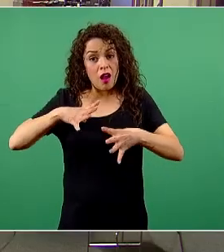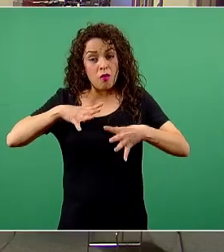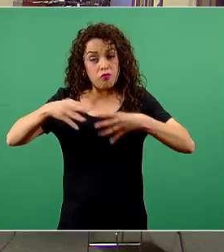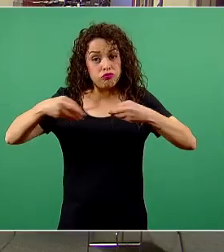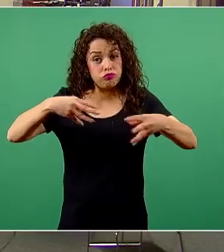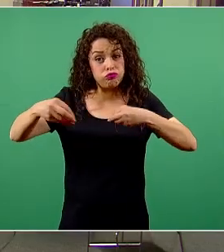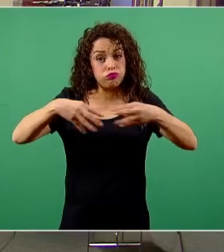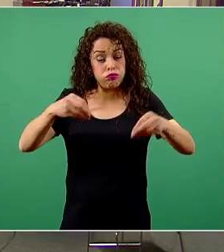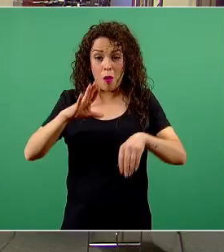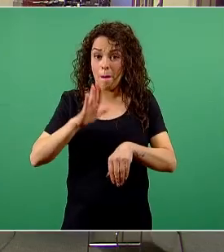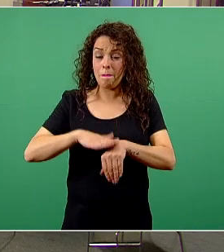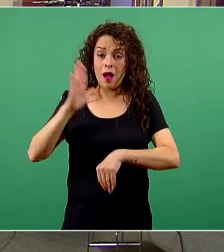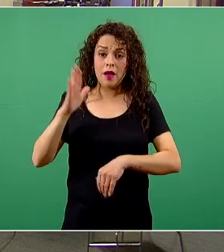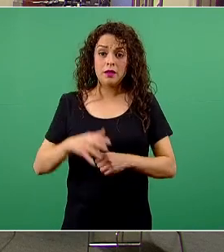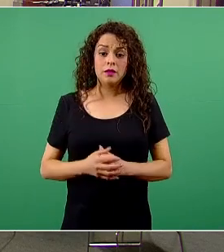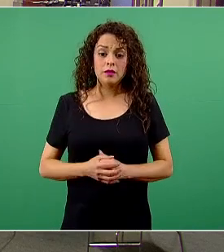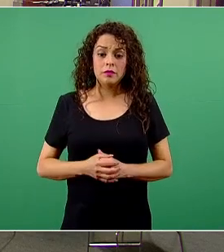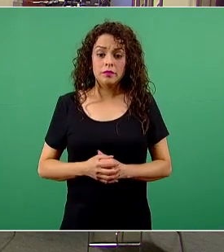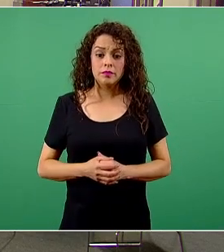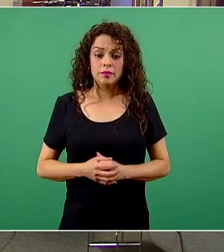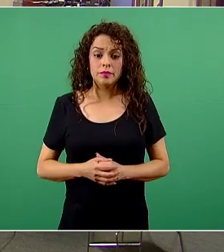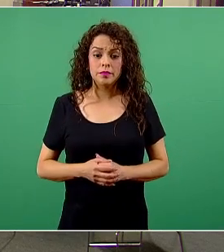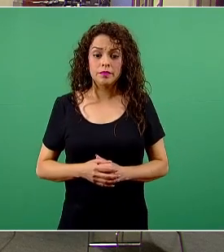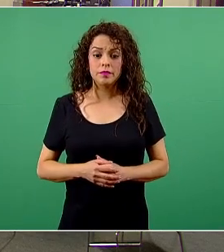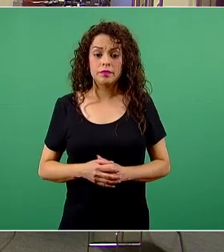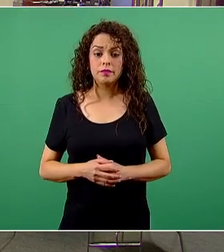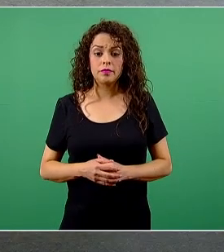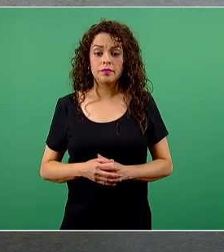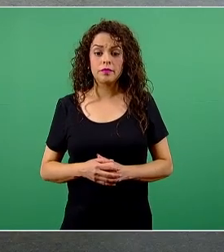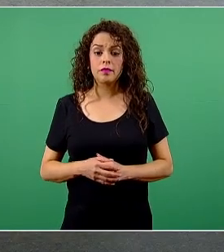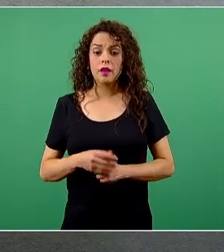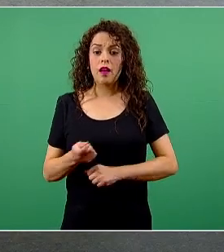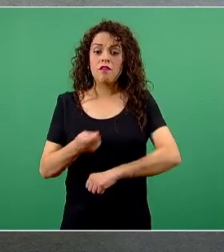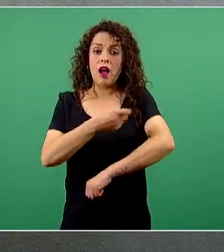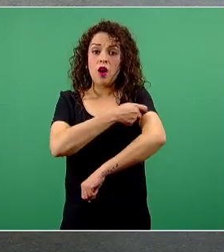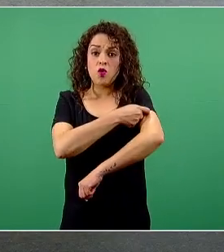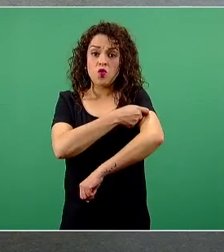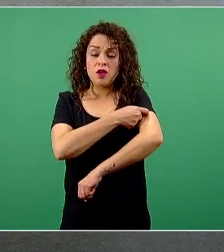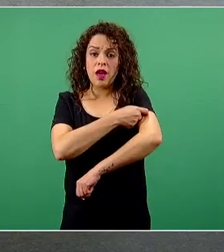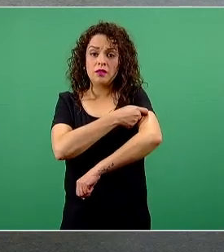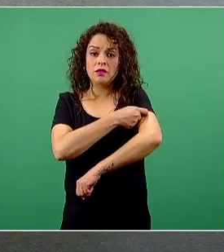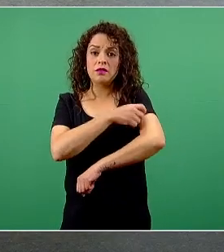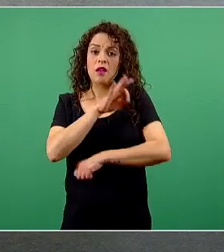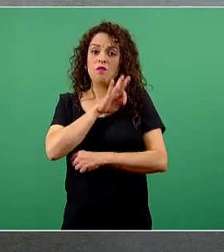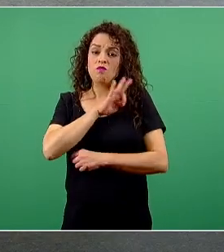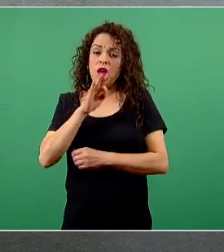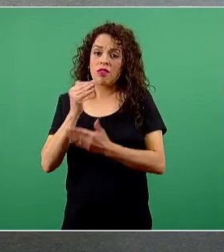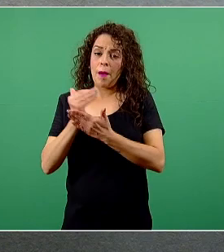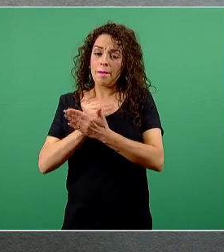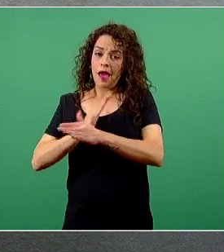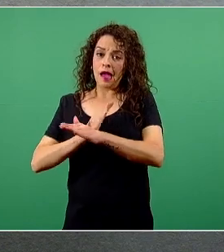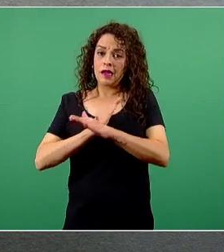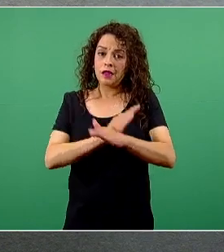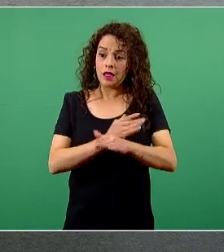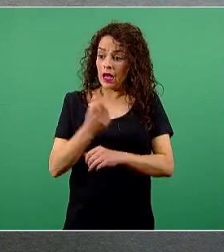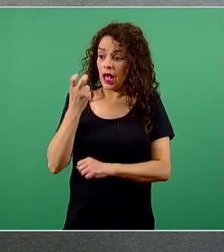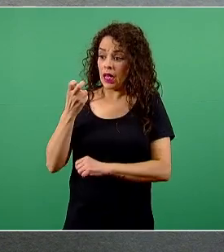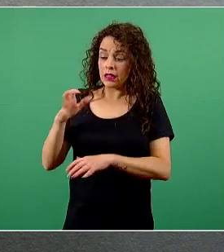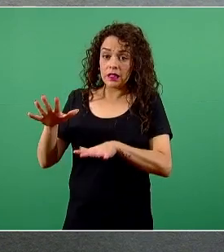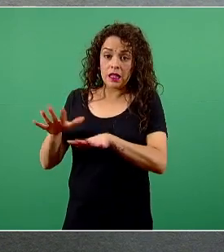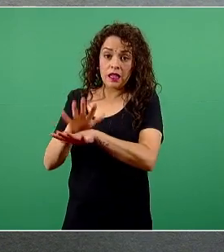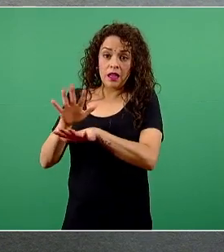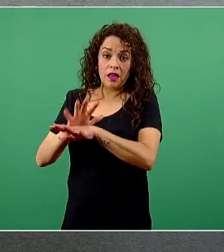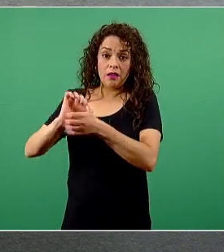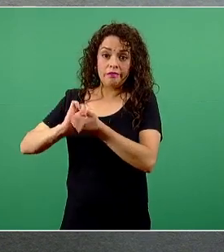que puede que las vacunas pueden ser menos efectivas contra esta variante